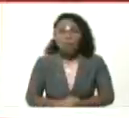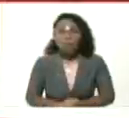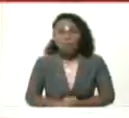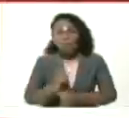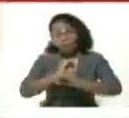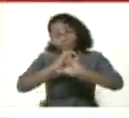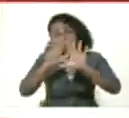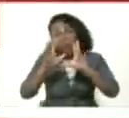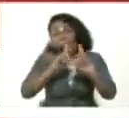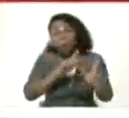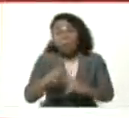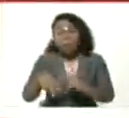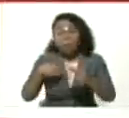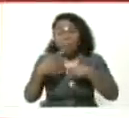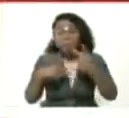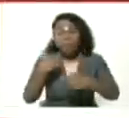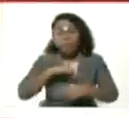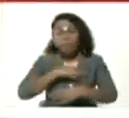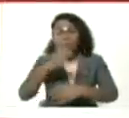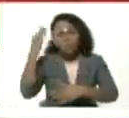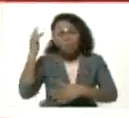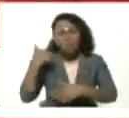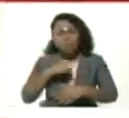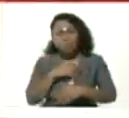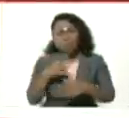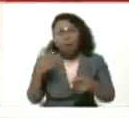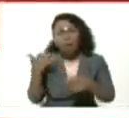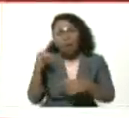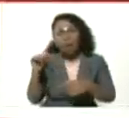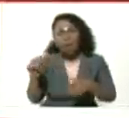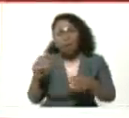Claro que hay un plan político. Nosotros sabemos que tenemos la maquinaria del partido.